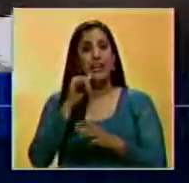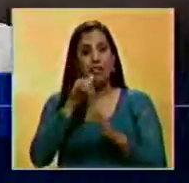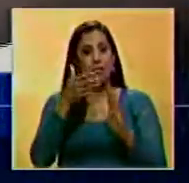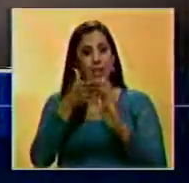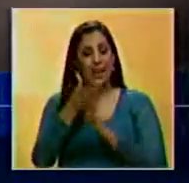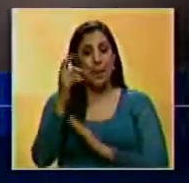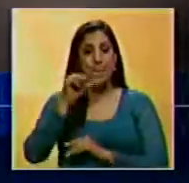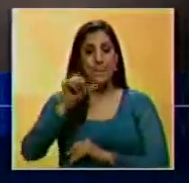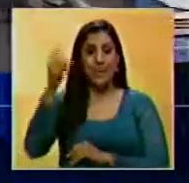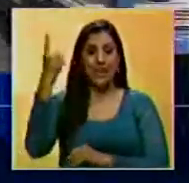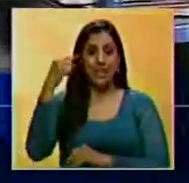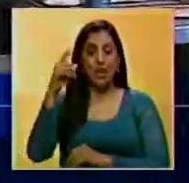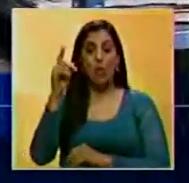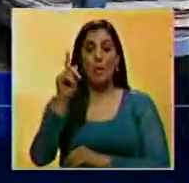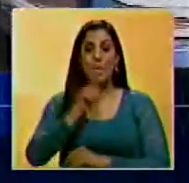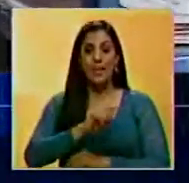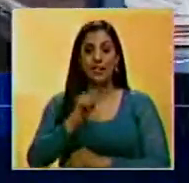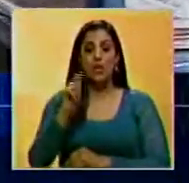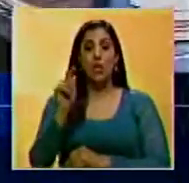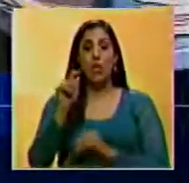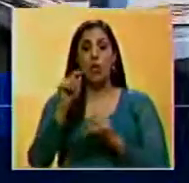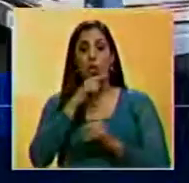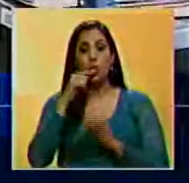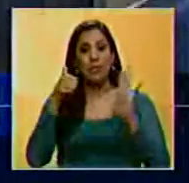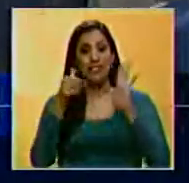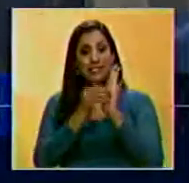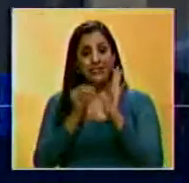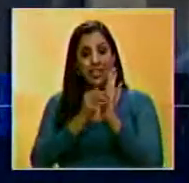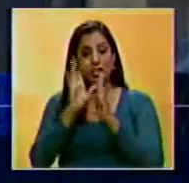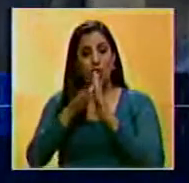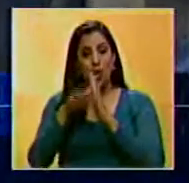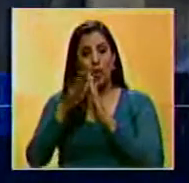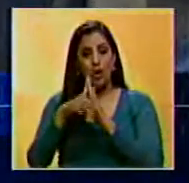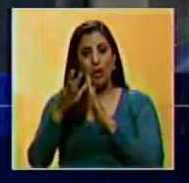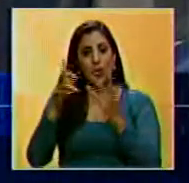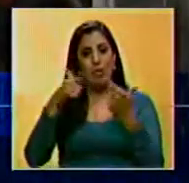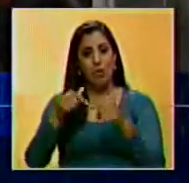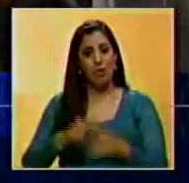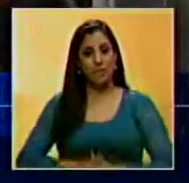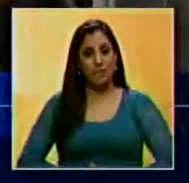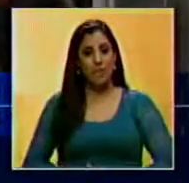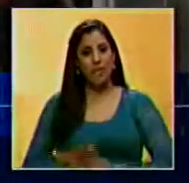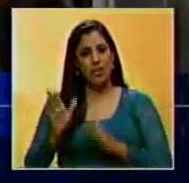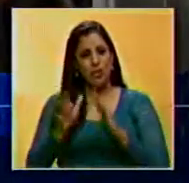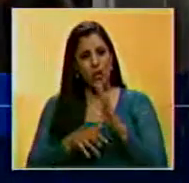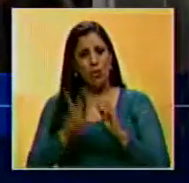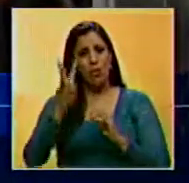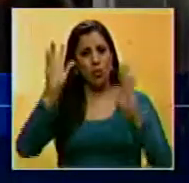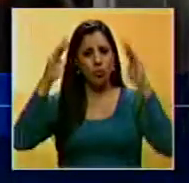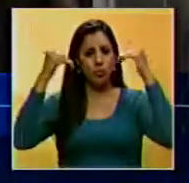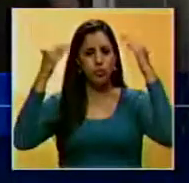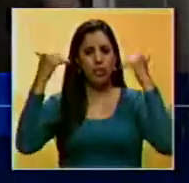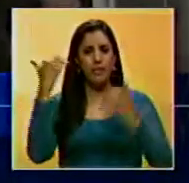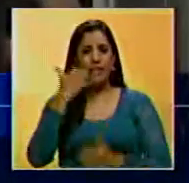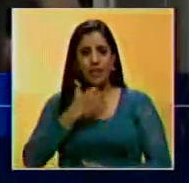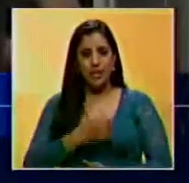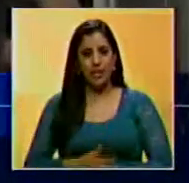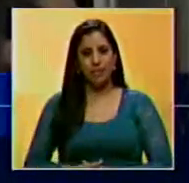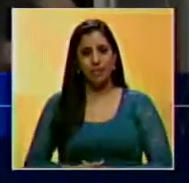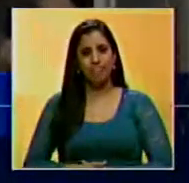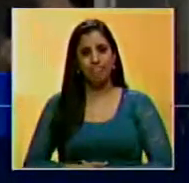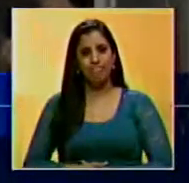que desde el pasado mes de octubre, en 6 oportunidades, el AMPA ha hecho de las suyas. Se robaron los 2 aires acondicionados,